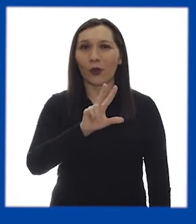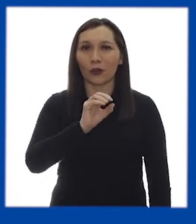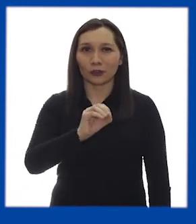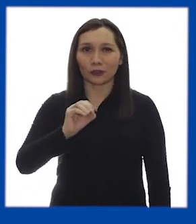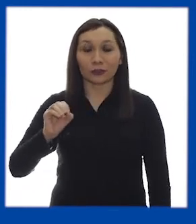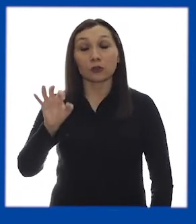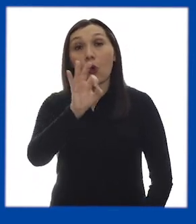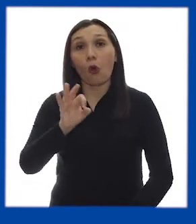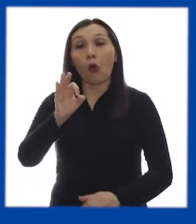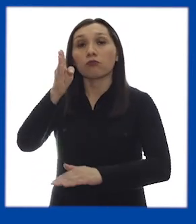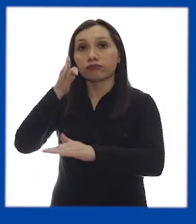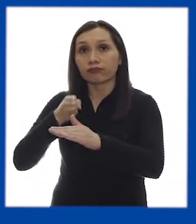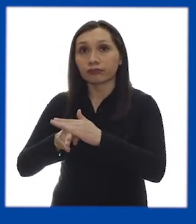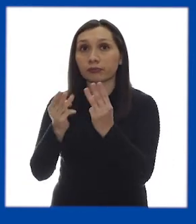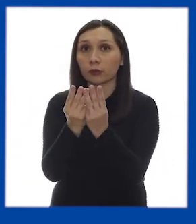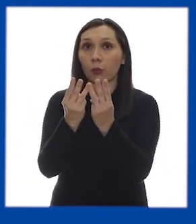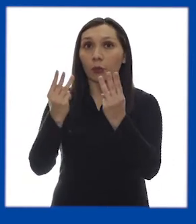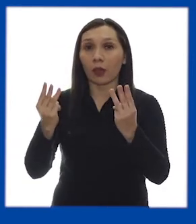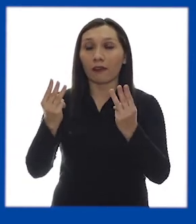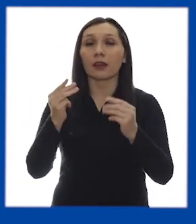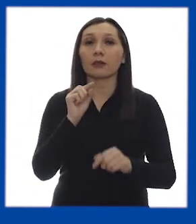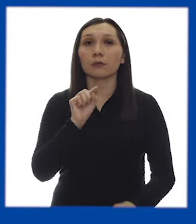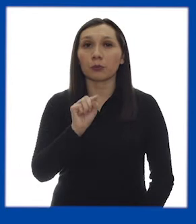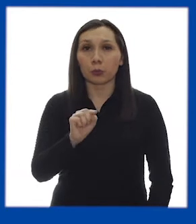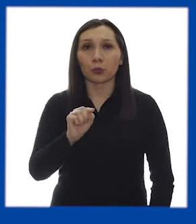800-381-800 o acceder a nuestra página web